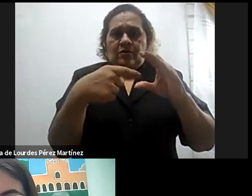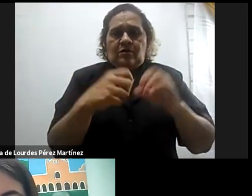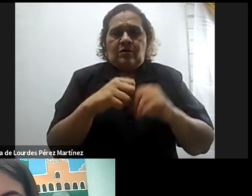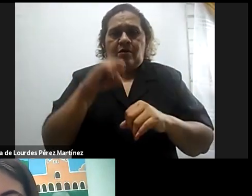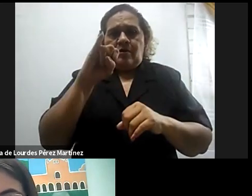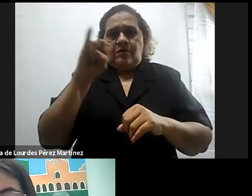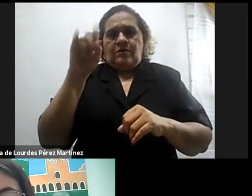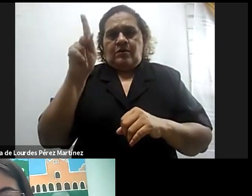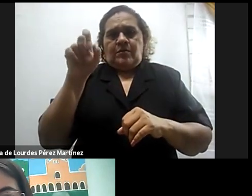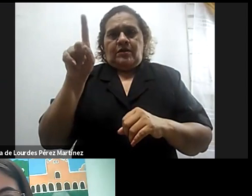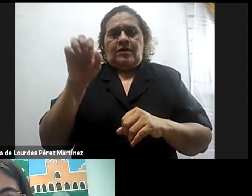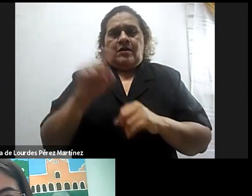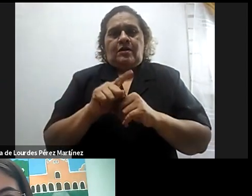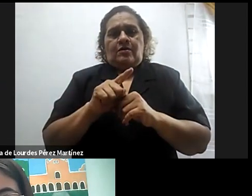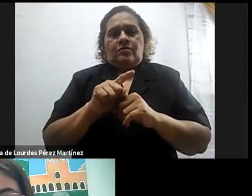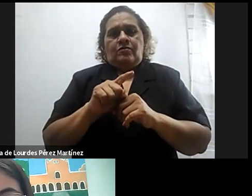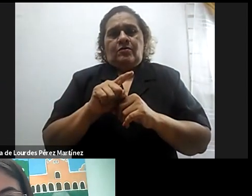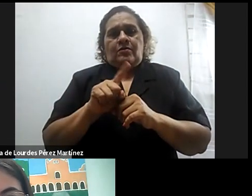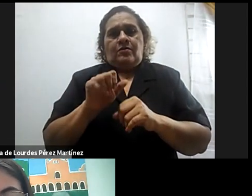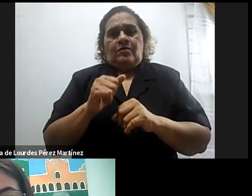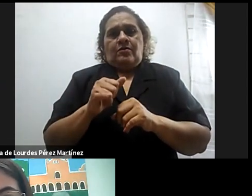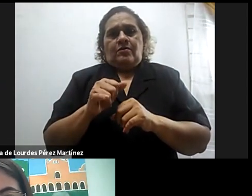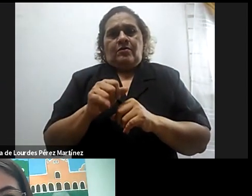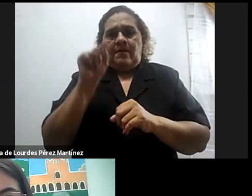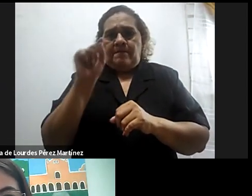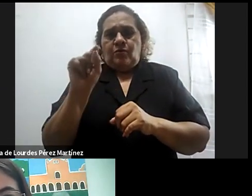con doble I al principio y de puntito